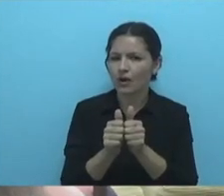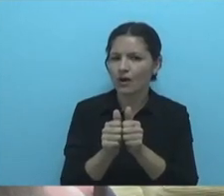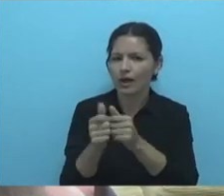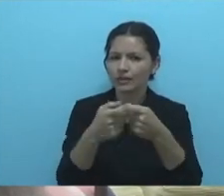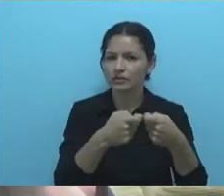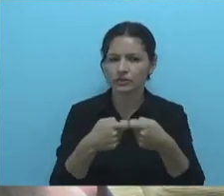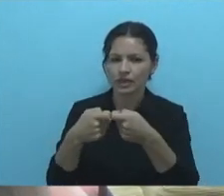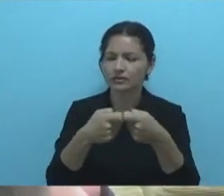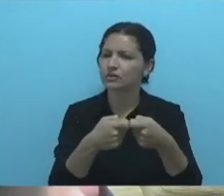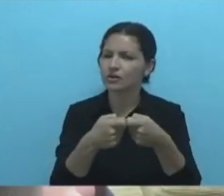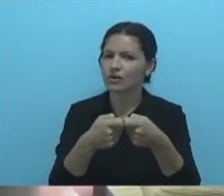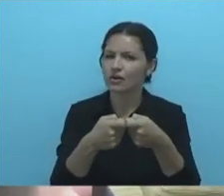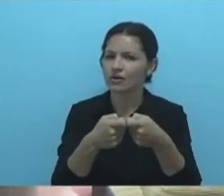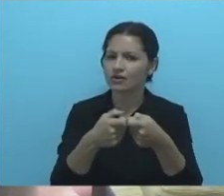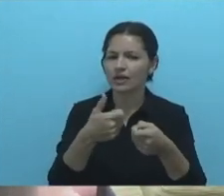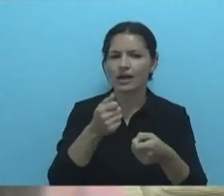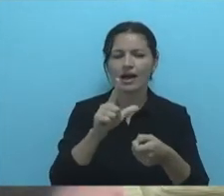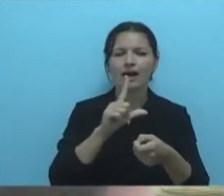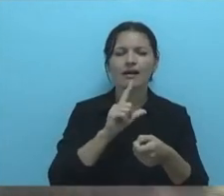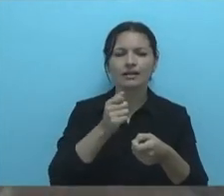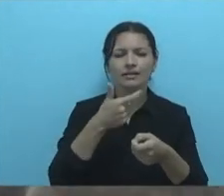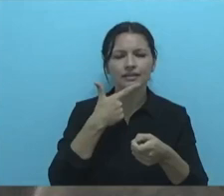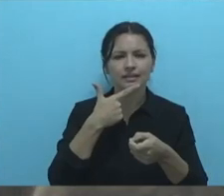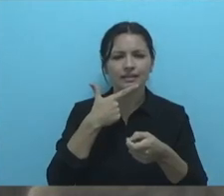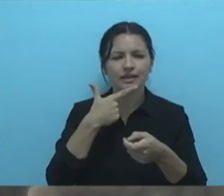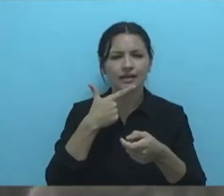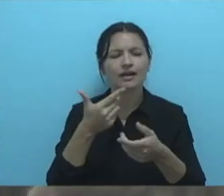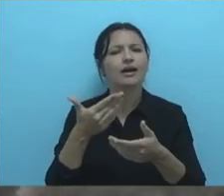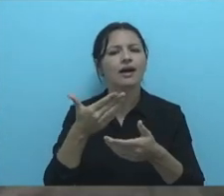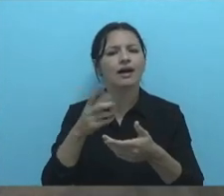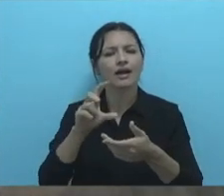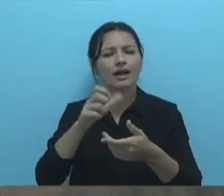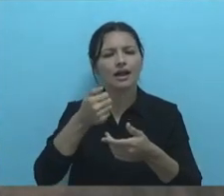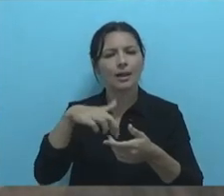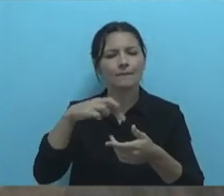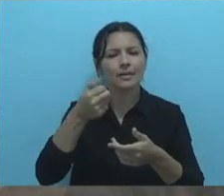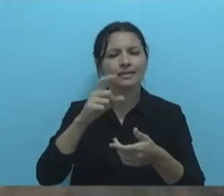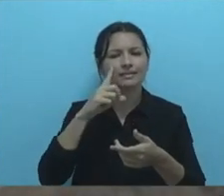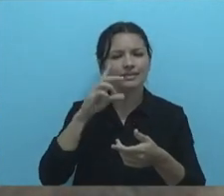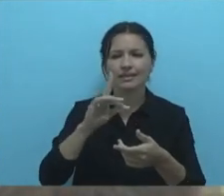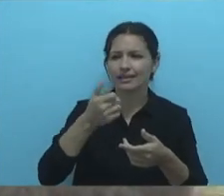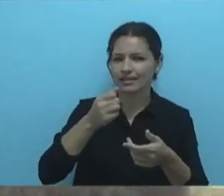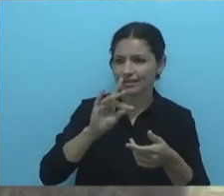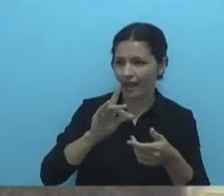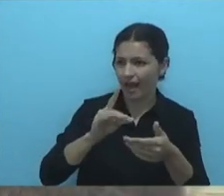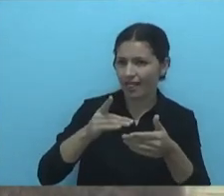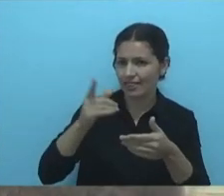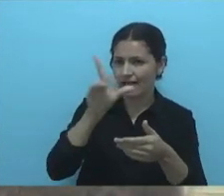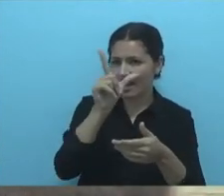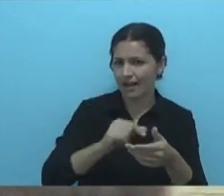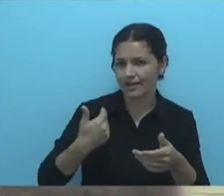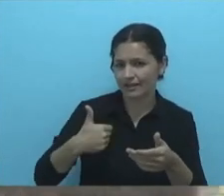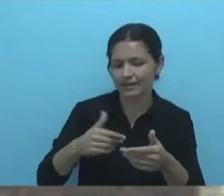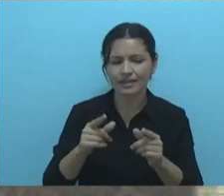uno es para crear el marco regulatorio para la detección y el abordaje integral para niños niñas y adolescentes de todos los niveles